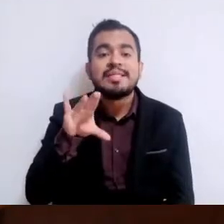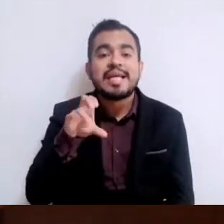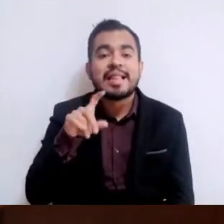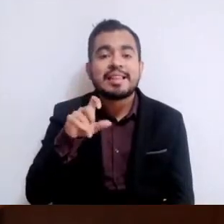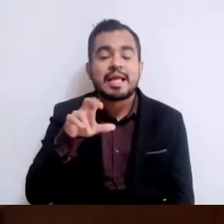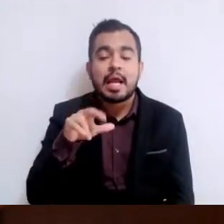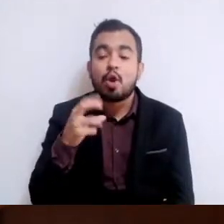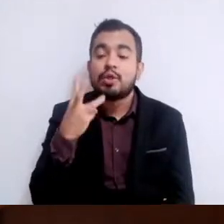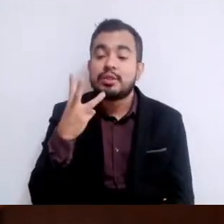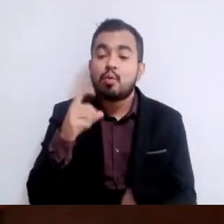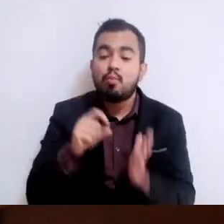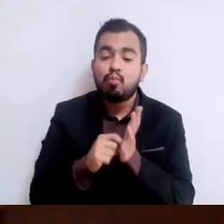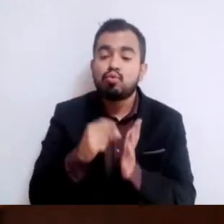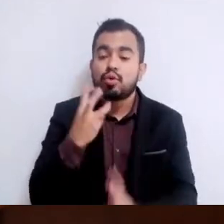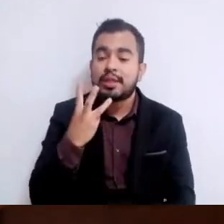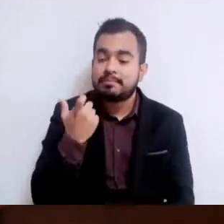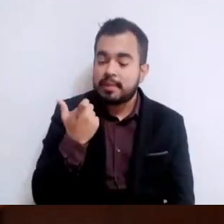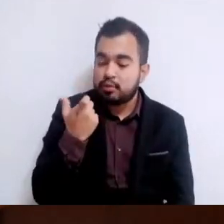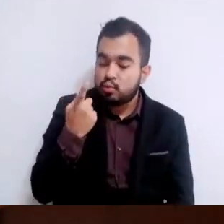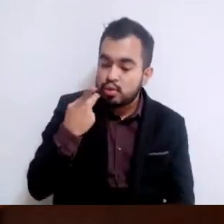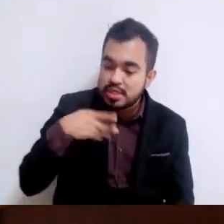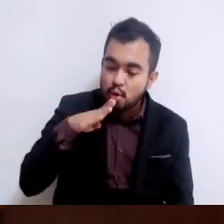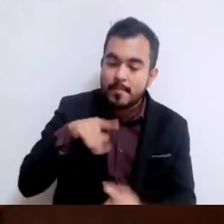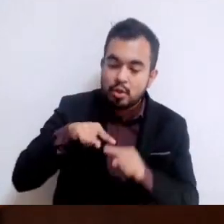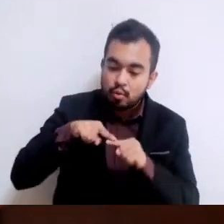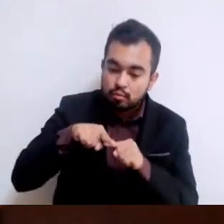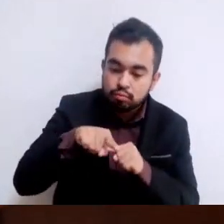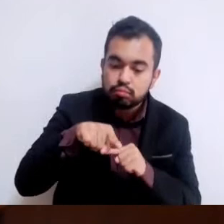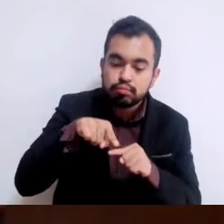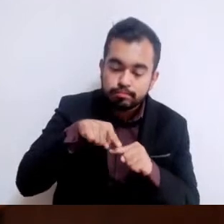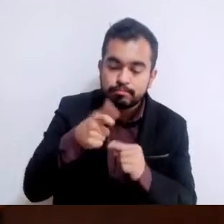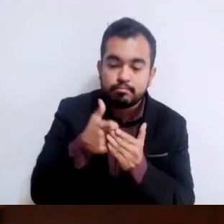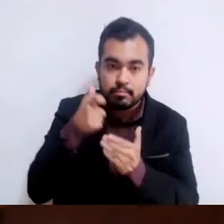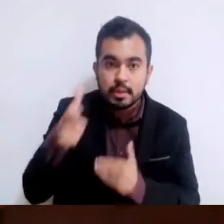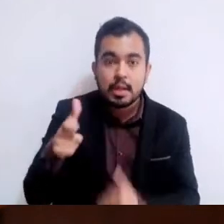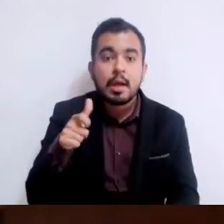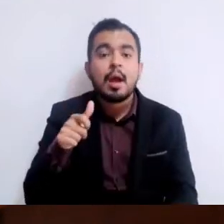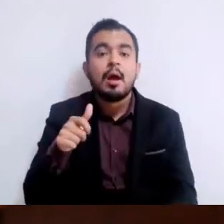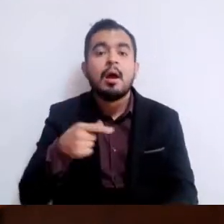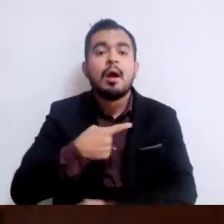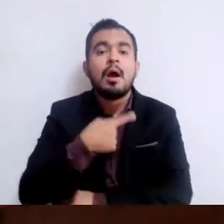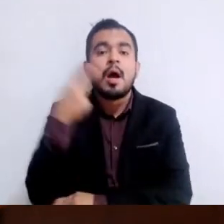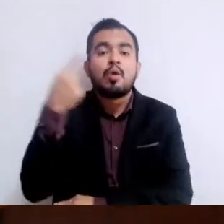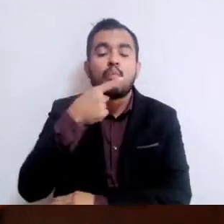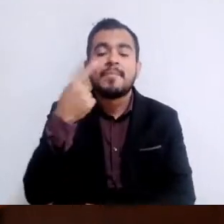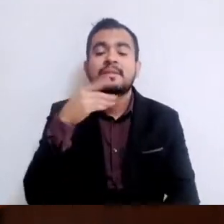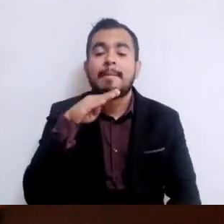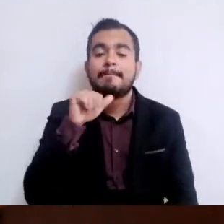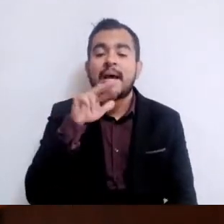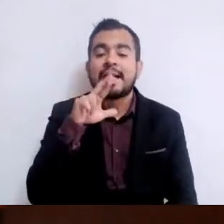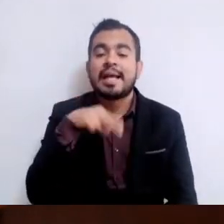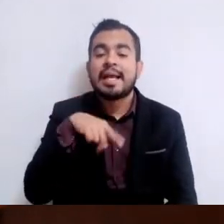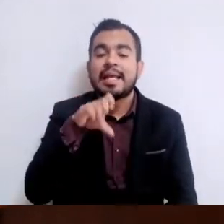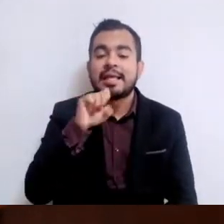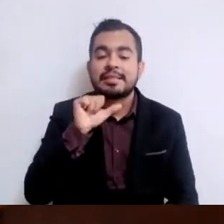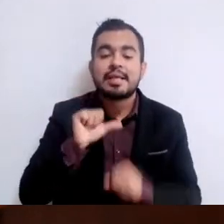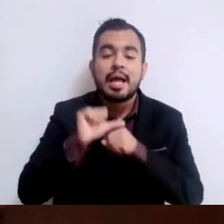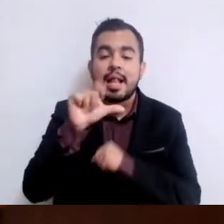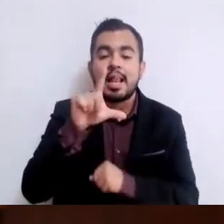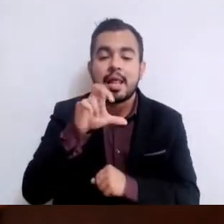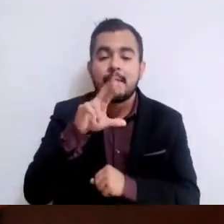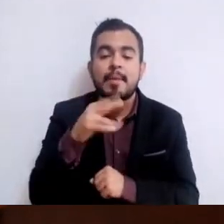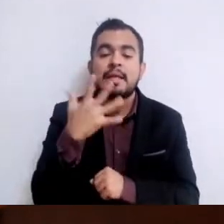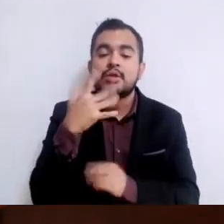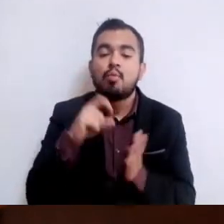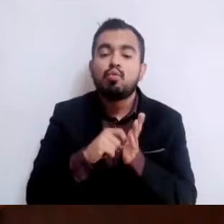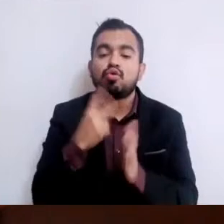por kilómetro recorrido, la autopista La Marquesa Lerma con un costo de 5.12 pesos por kilómetro recorrido,